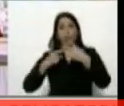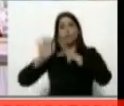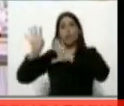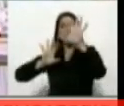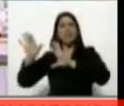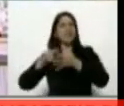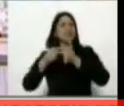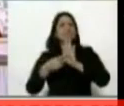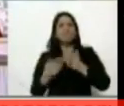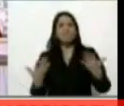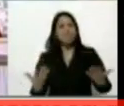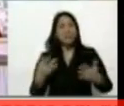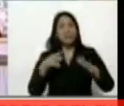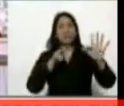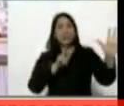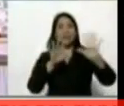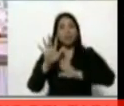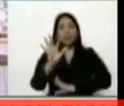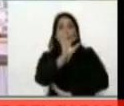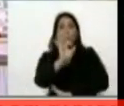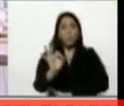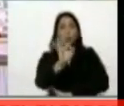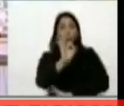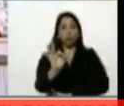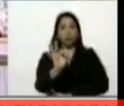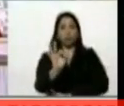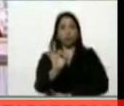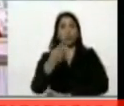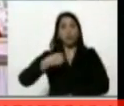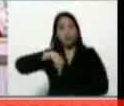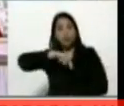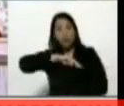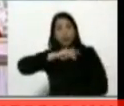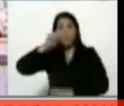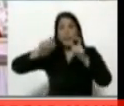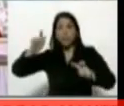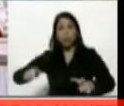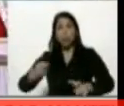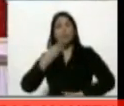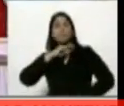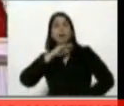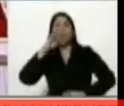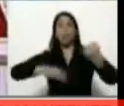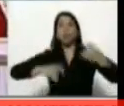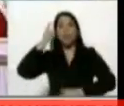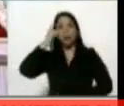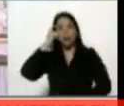pensamiento natural y mucho del eco del ejército de ocupación cubano.